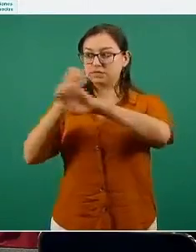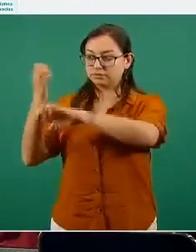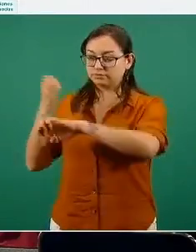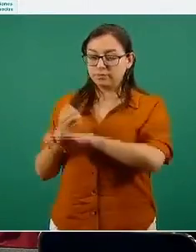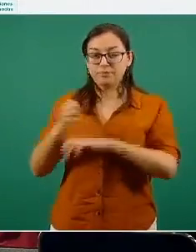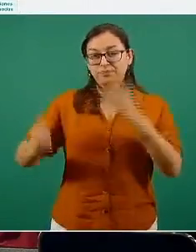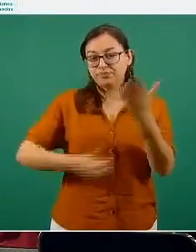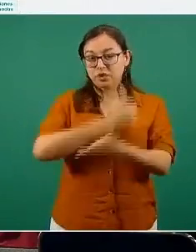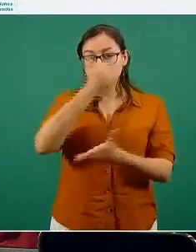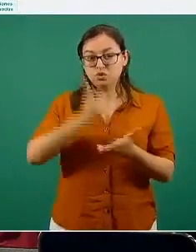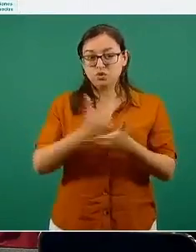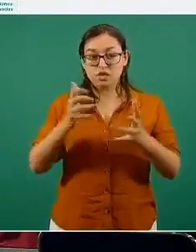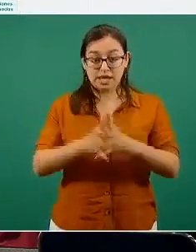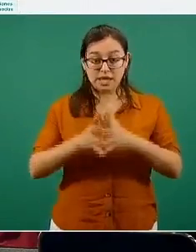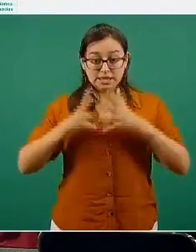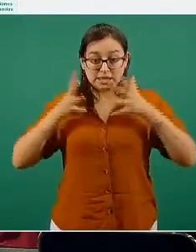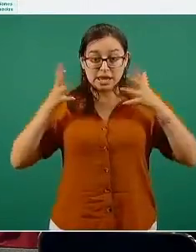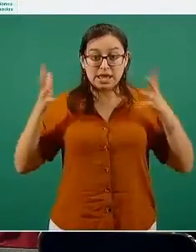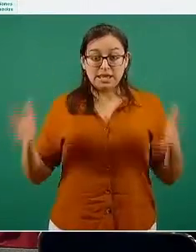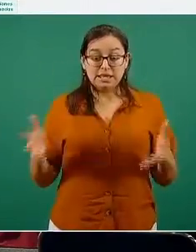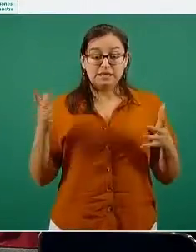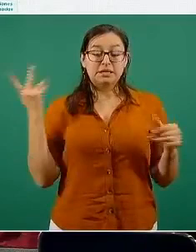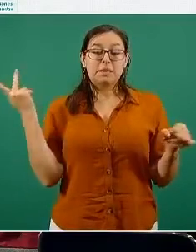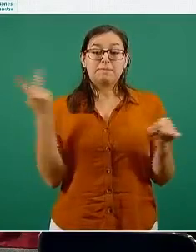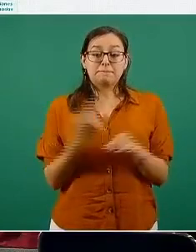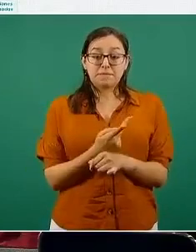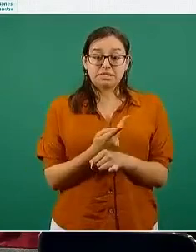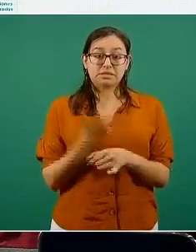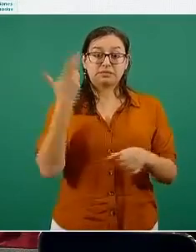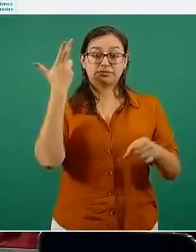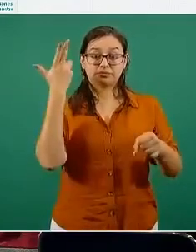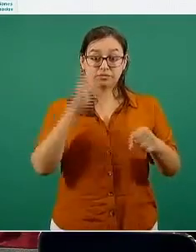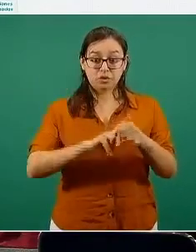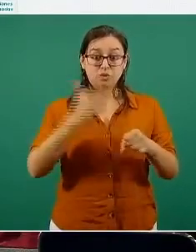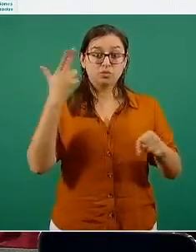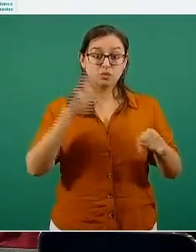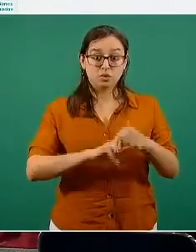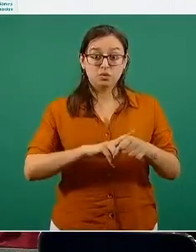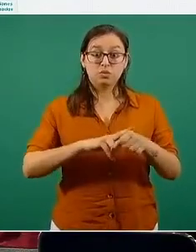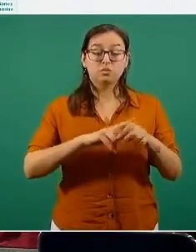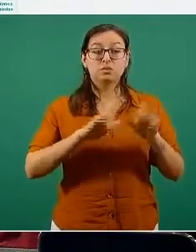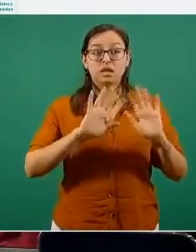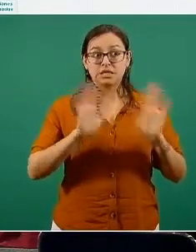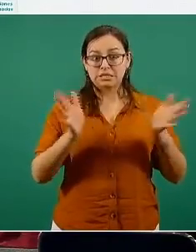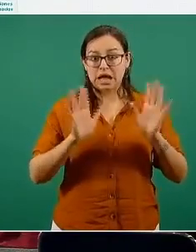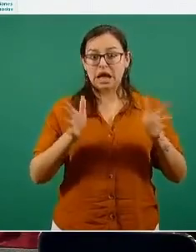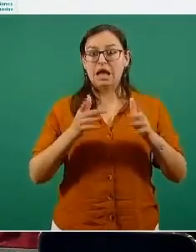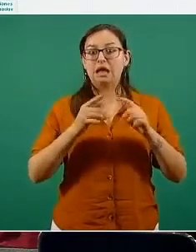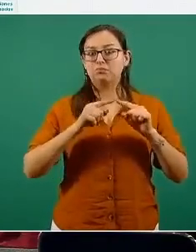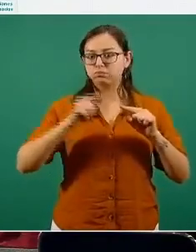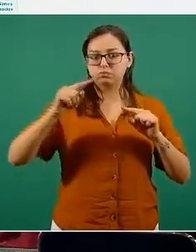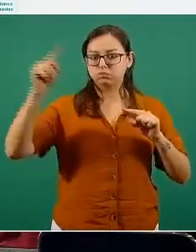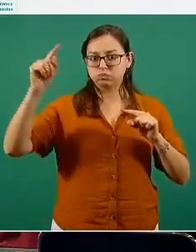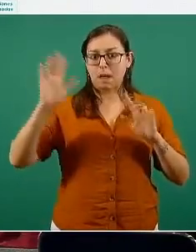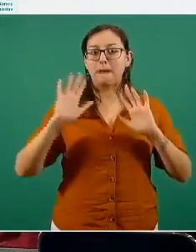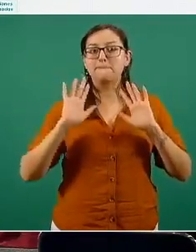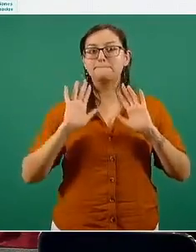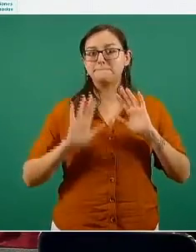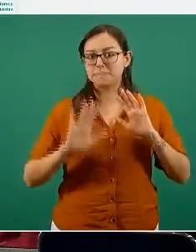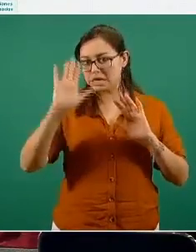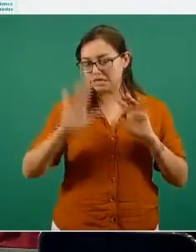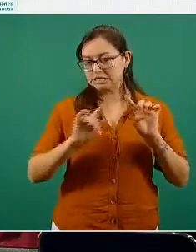o en la zona metropolitana. La curva de hospitalizaciones parece que está llegando a una meseta y empieza también a